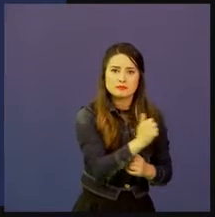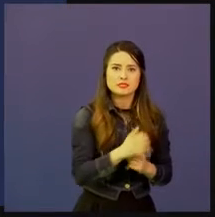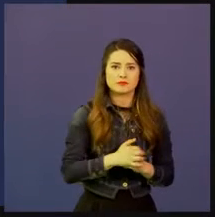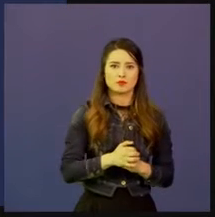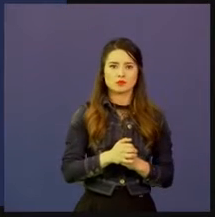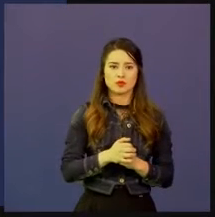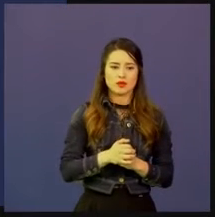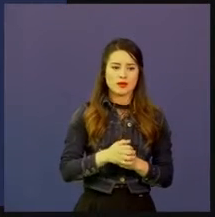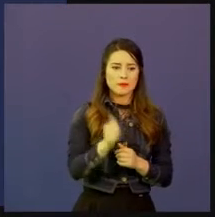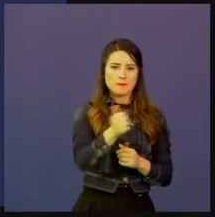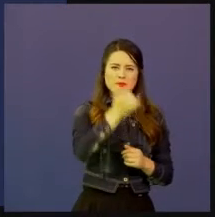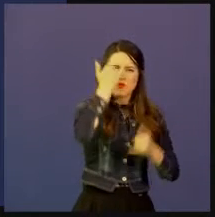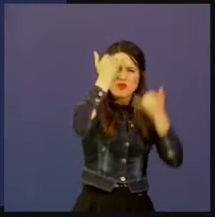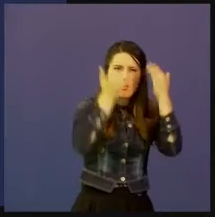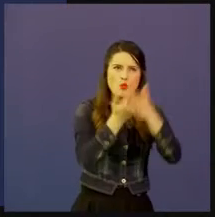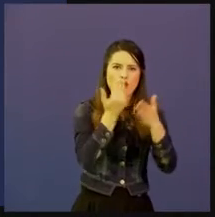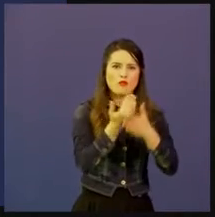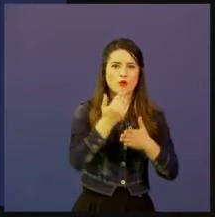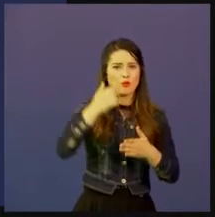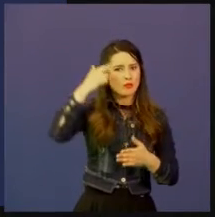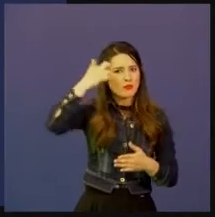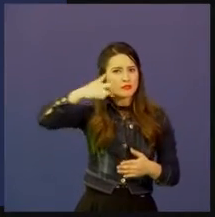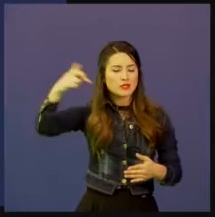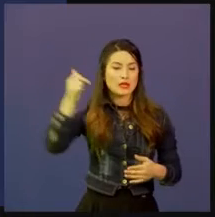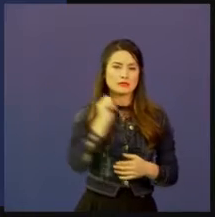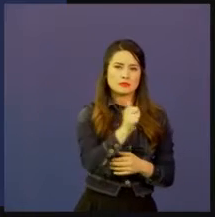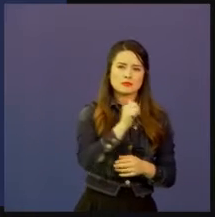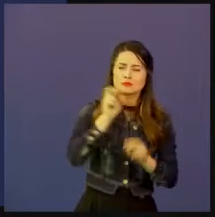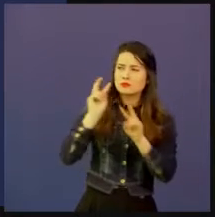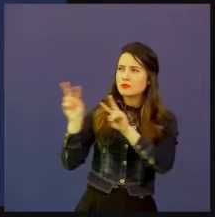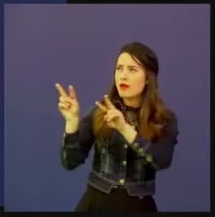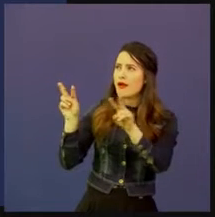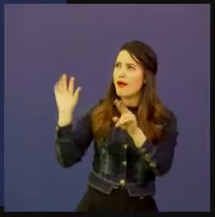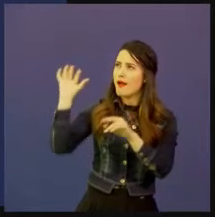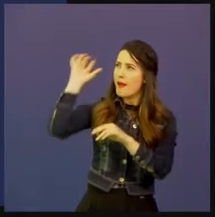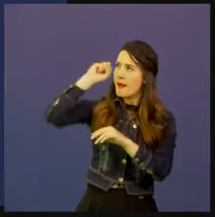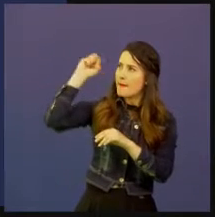que tengan cualidades que los alumnos capten o imiten de alguna manera.